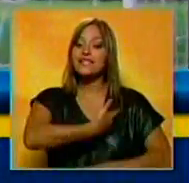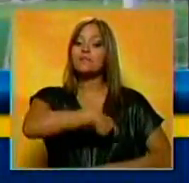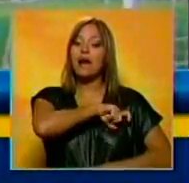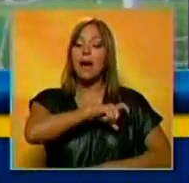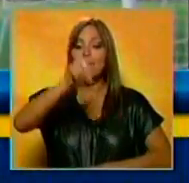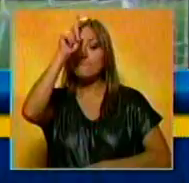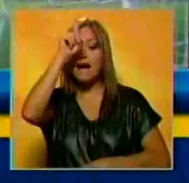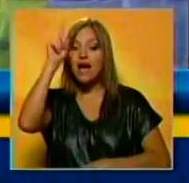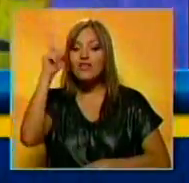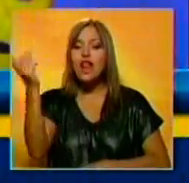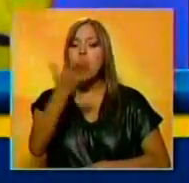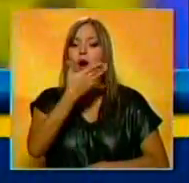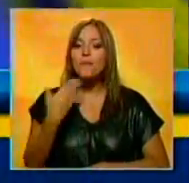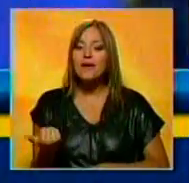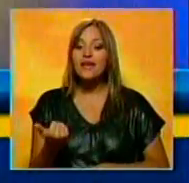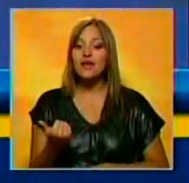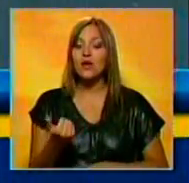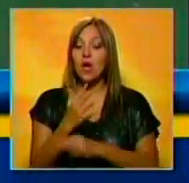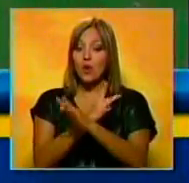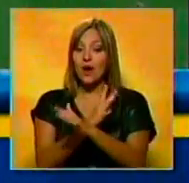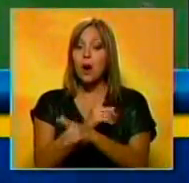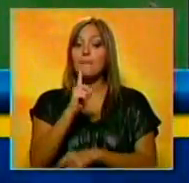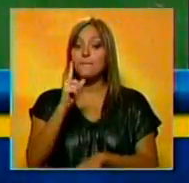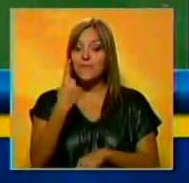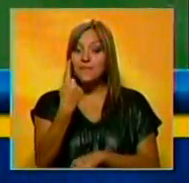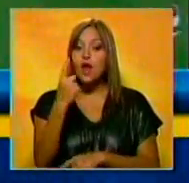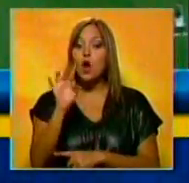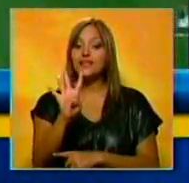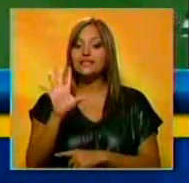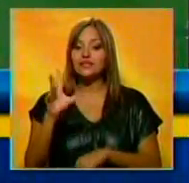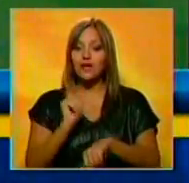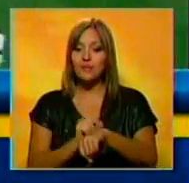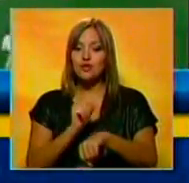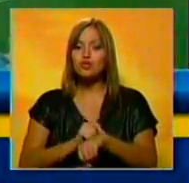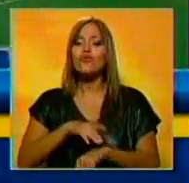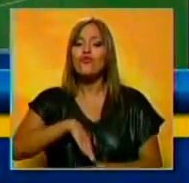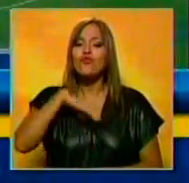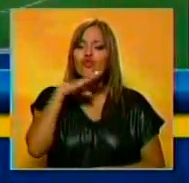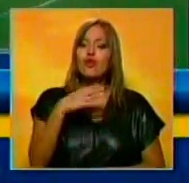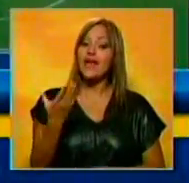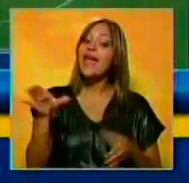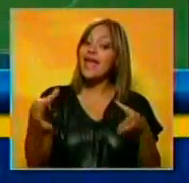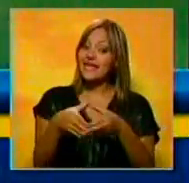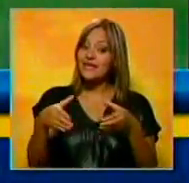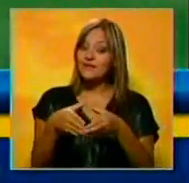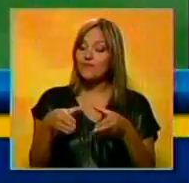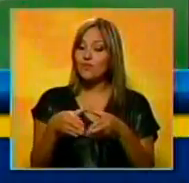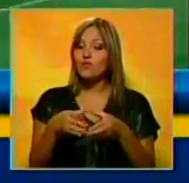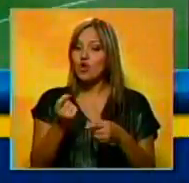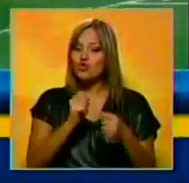Madrid recuperó su mejor versión. Los primeros 45 minutos fueron suficientes para que el equipo merengue